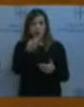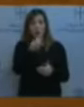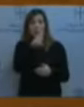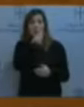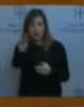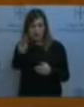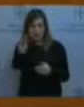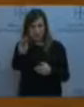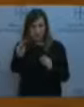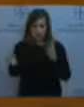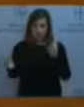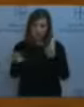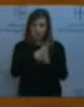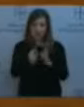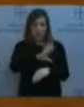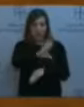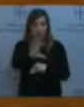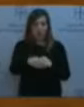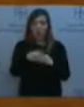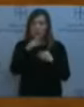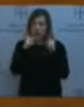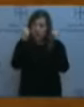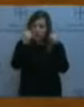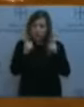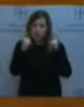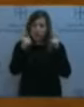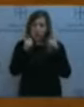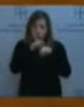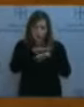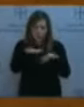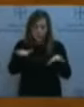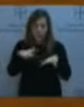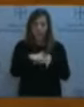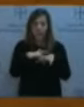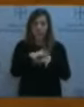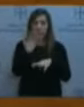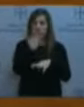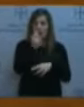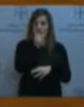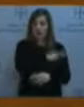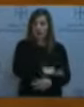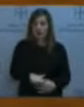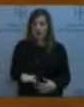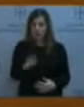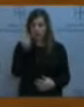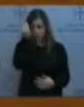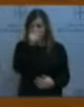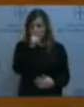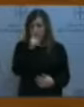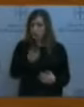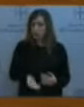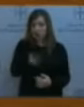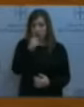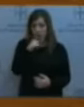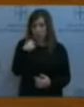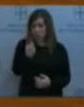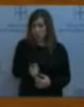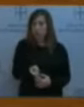intentar extender la red de escuelas infantiles, que creemos que es necesario el año que viene, y